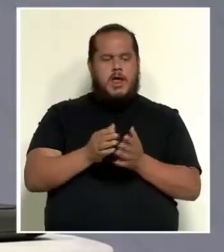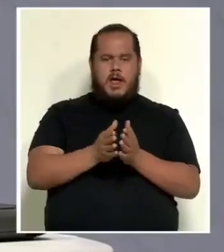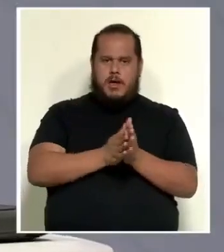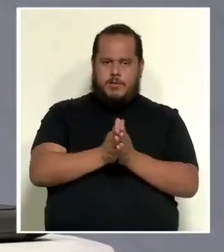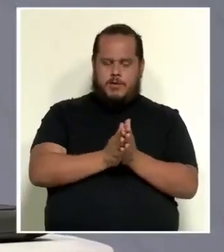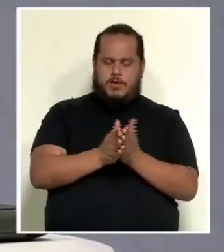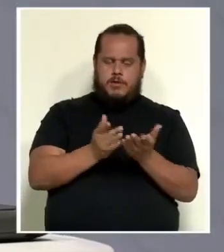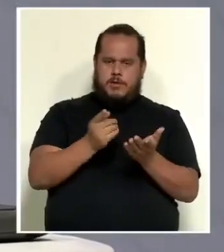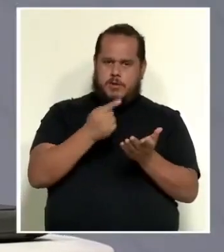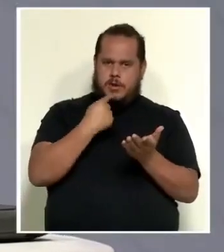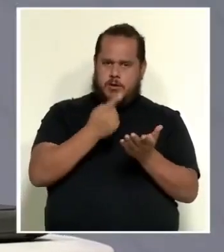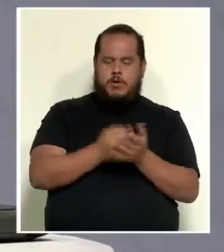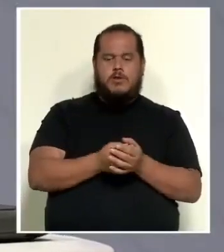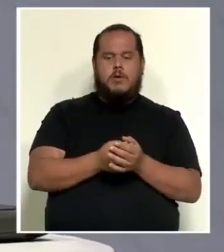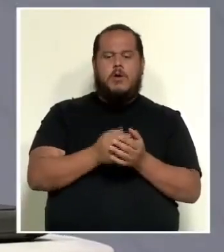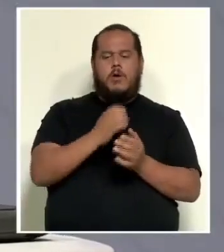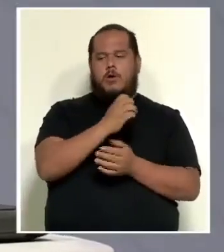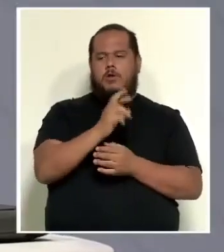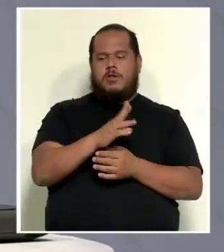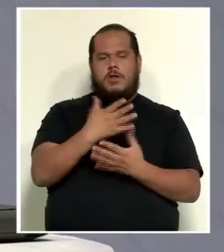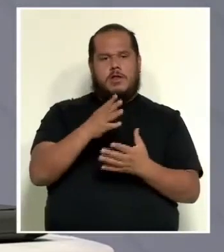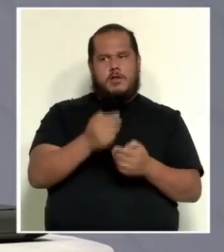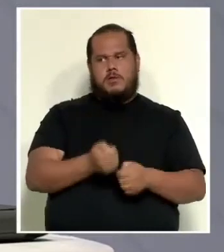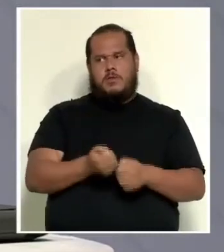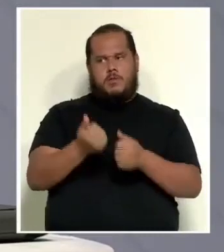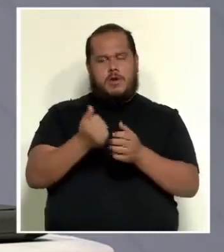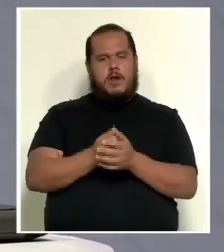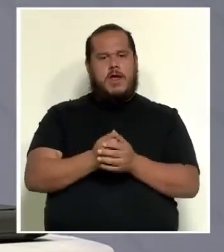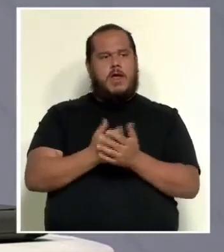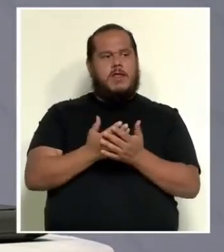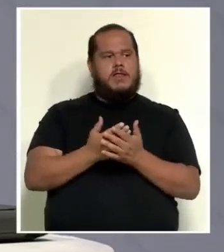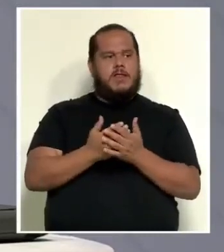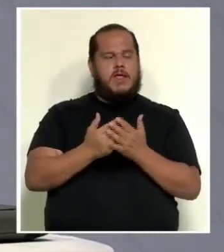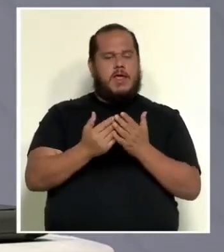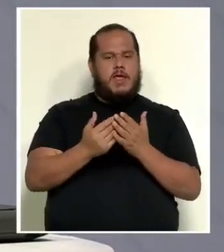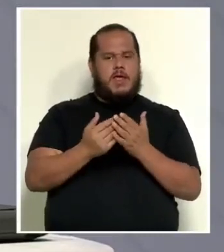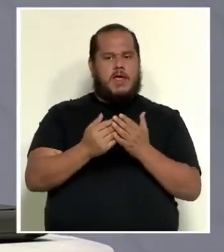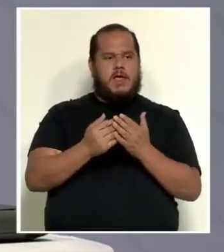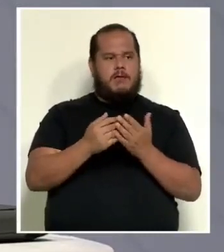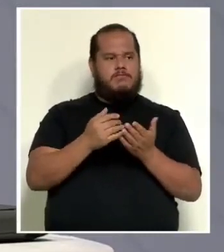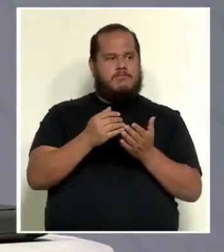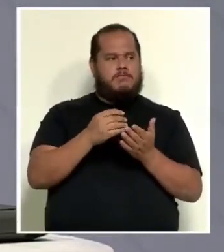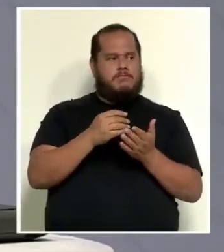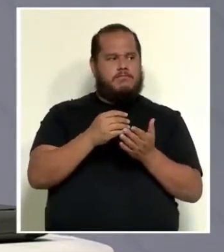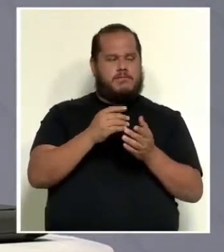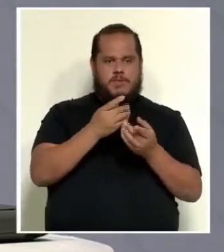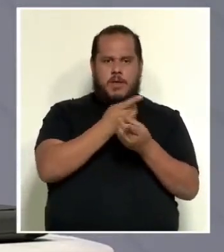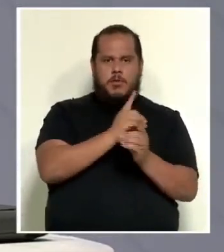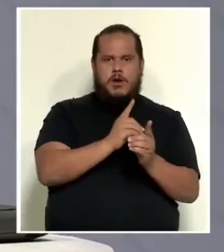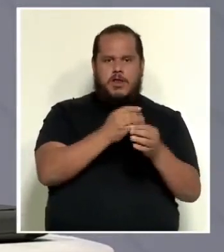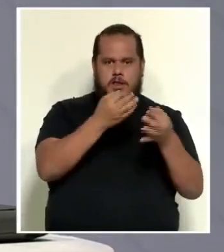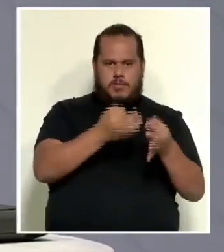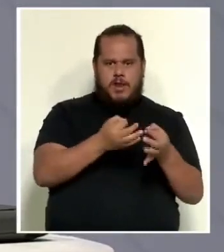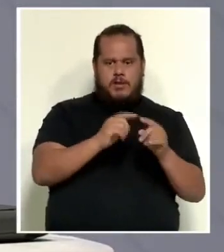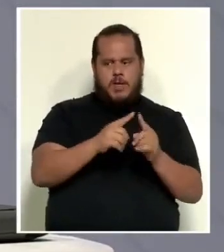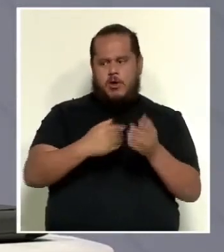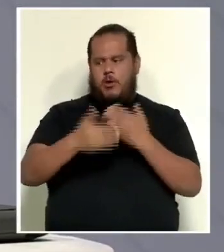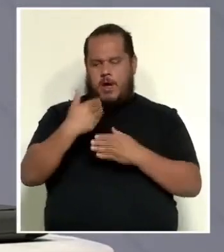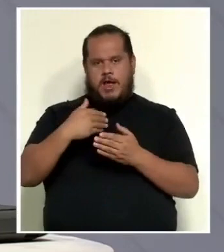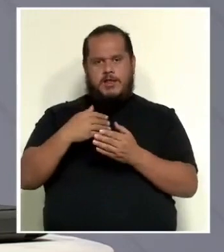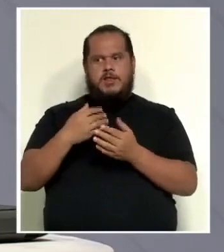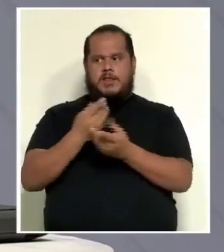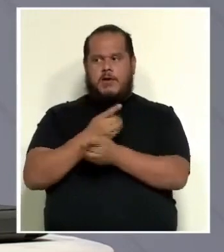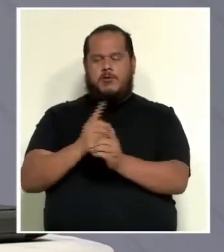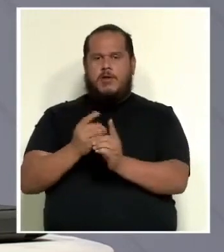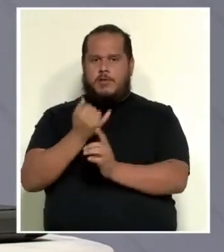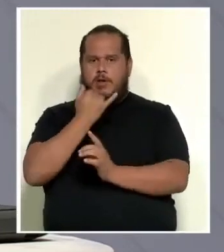que ya Costa Rica estuvo fuera del rango de democracias plenas y estuvo en democracia defectuosa. ¿Qué fue lo que cambió